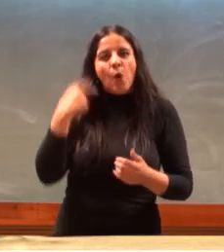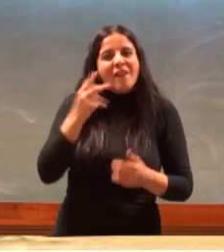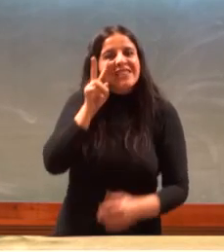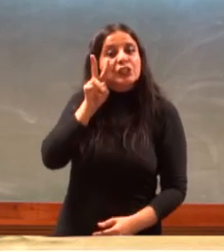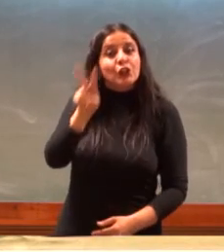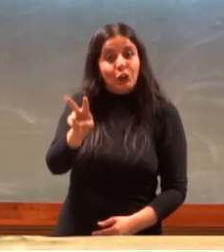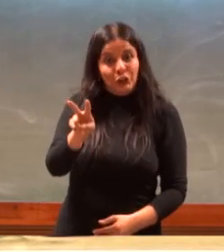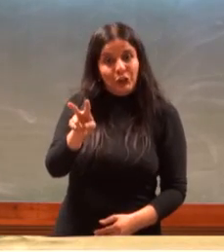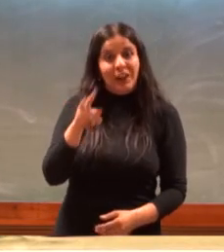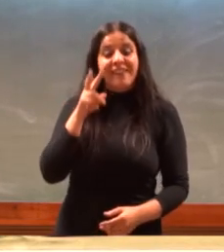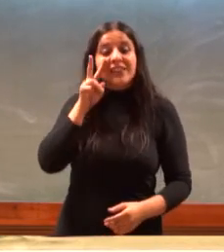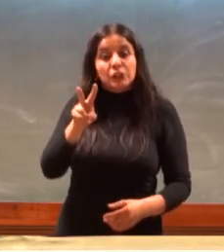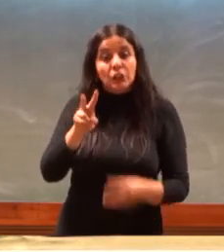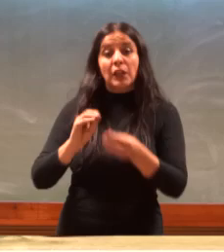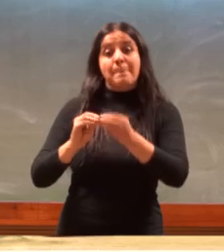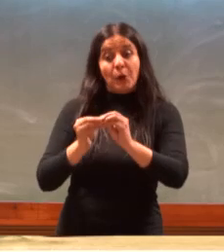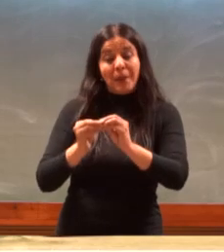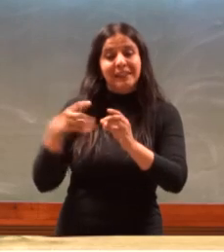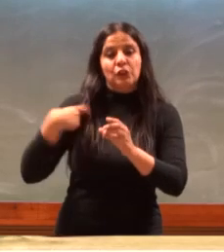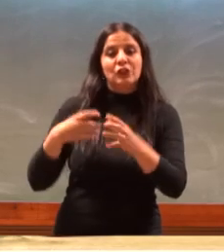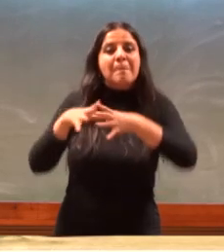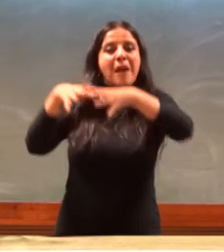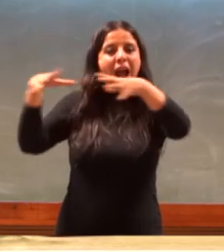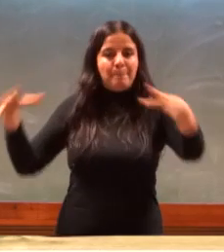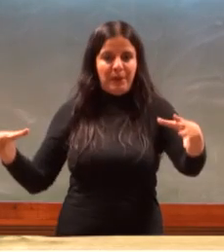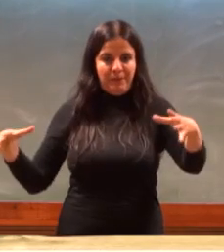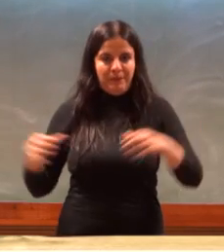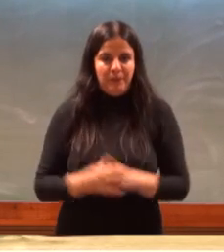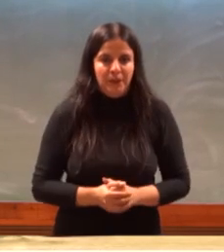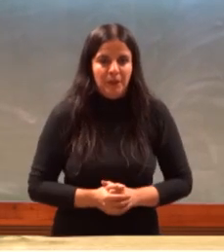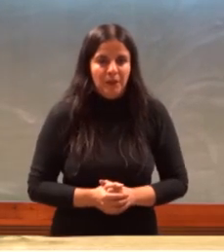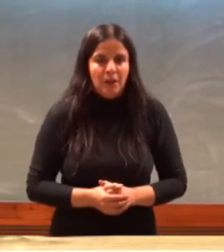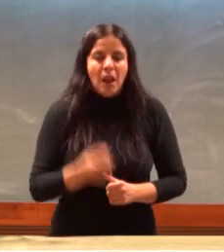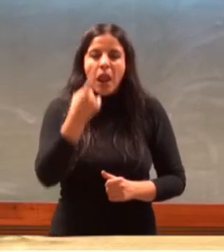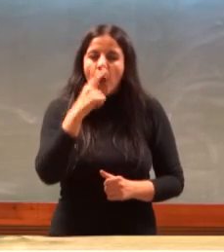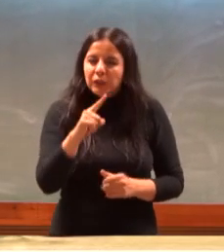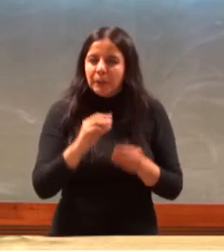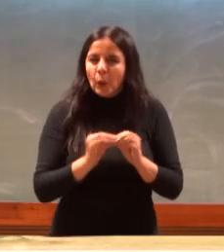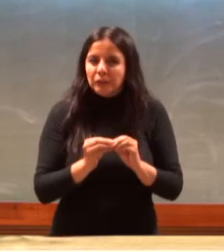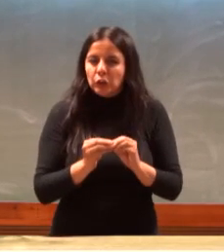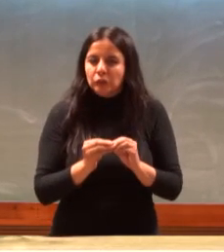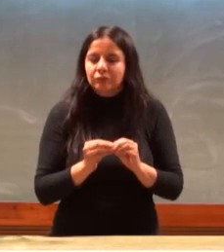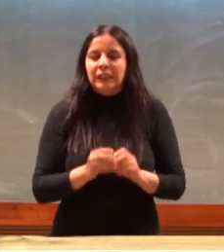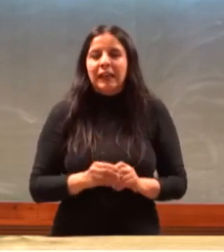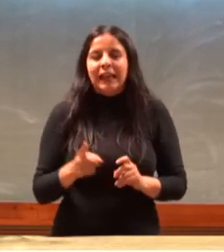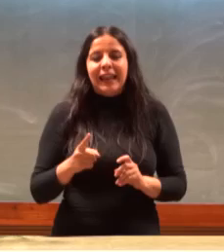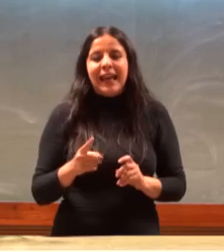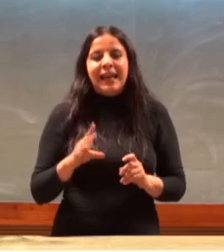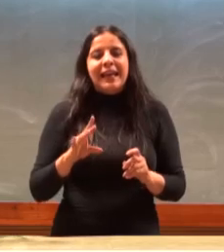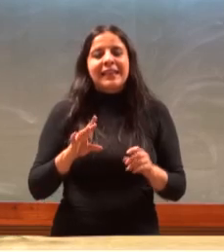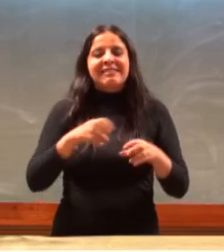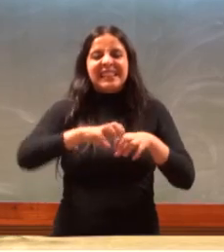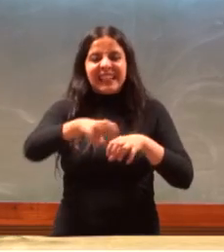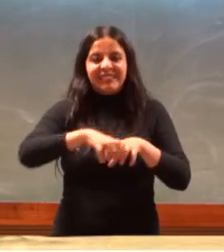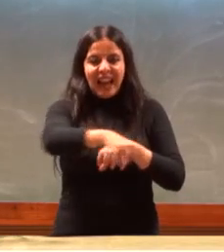visión de la problemática social más amplia y la última cuestión es la de la centralización y autonomía en realidad